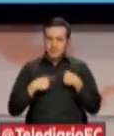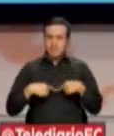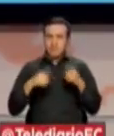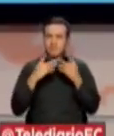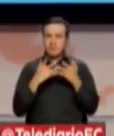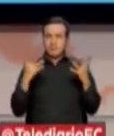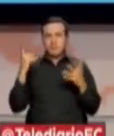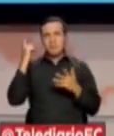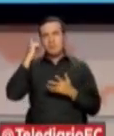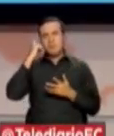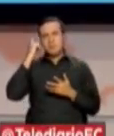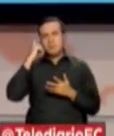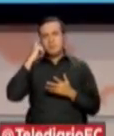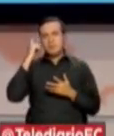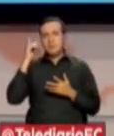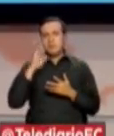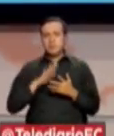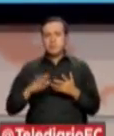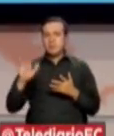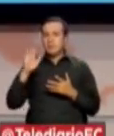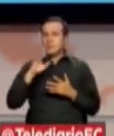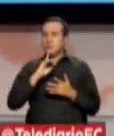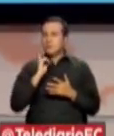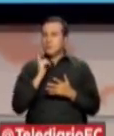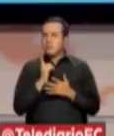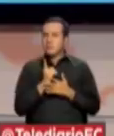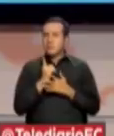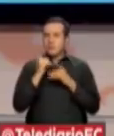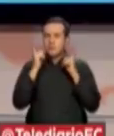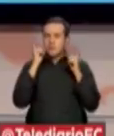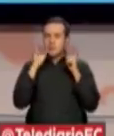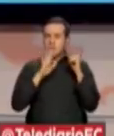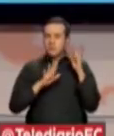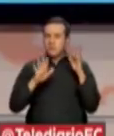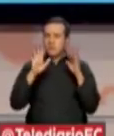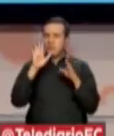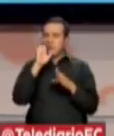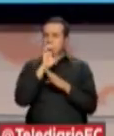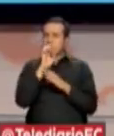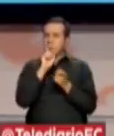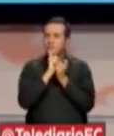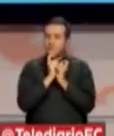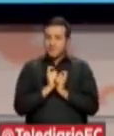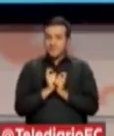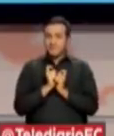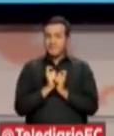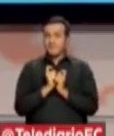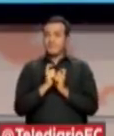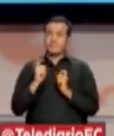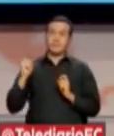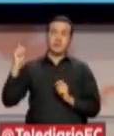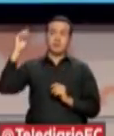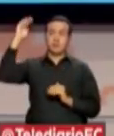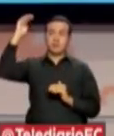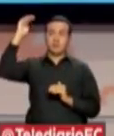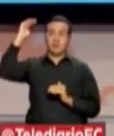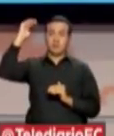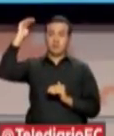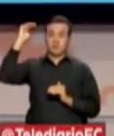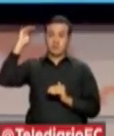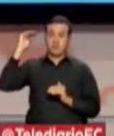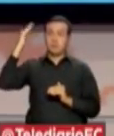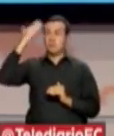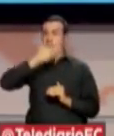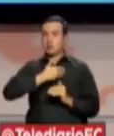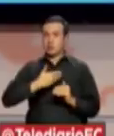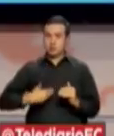creemos que el sistema de gobernar en el ecuador debe cambiar es vertical es desde arriba desde el